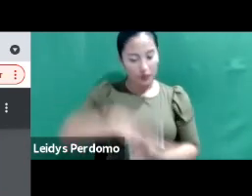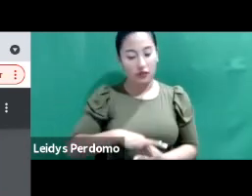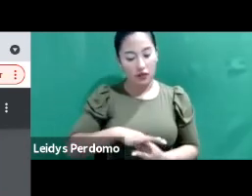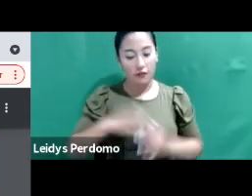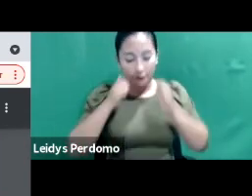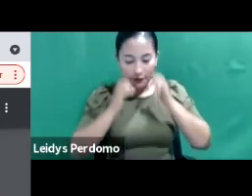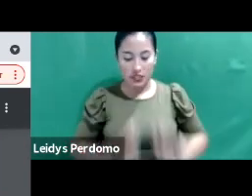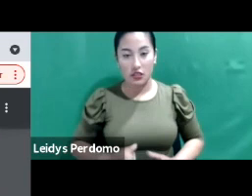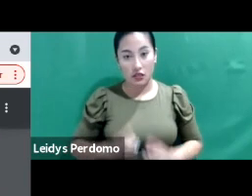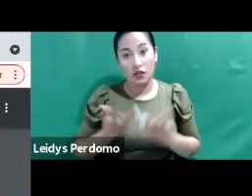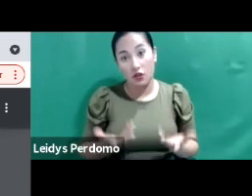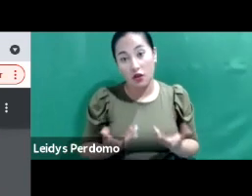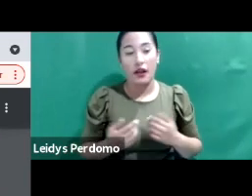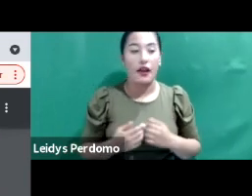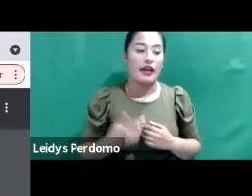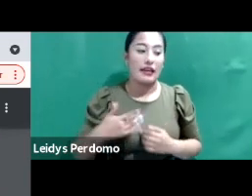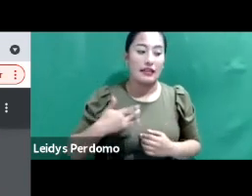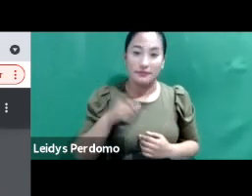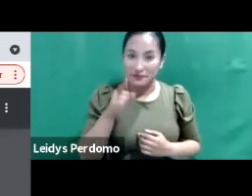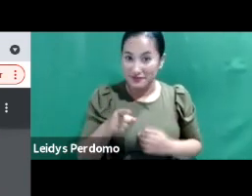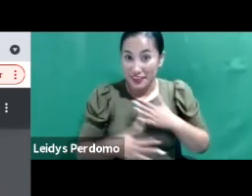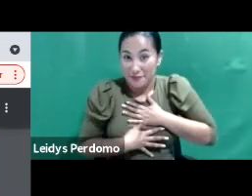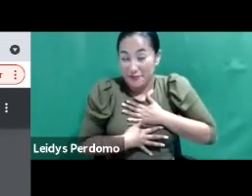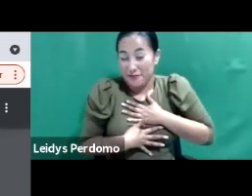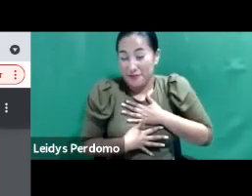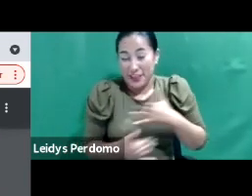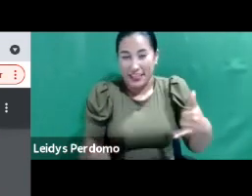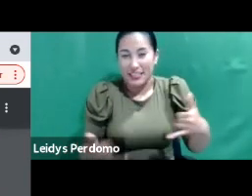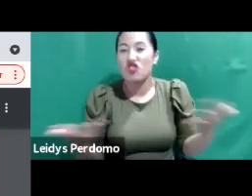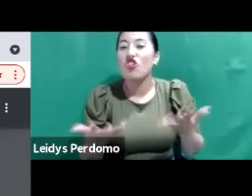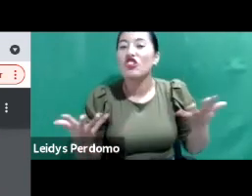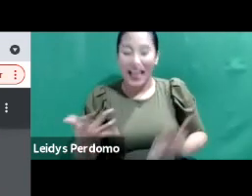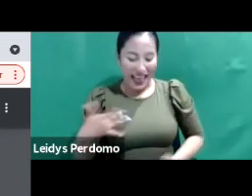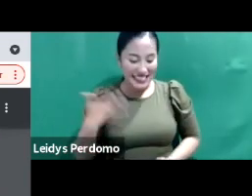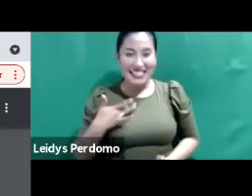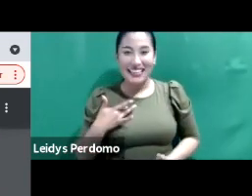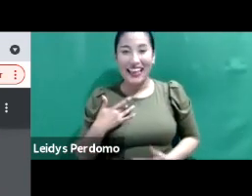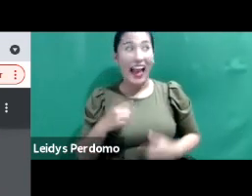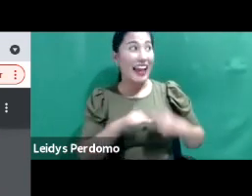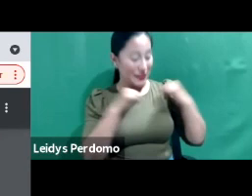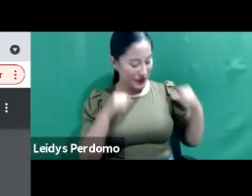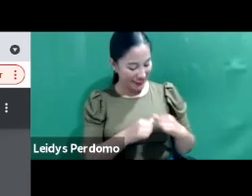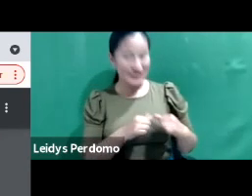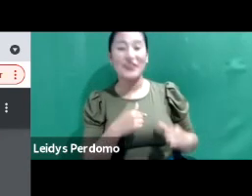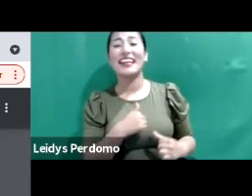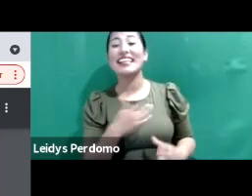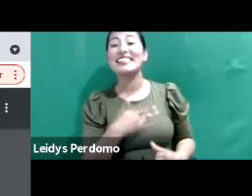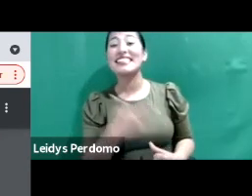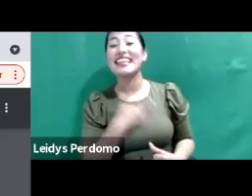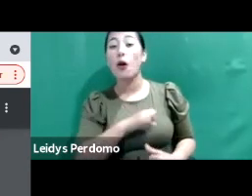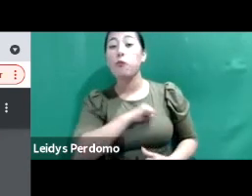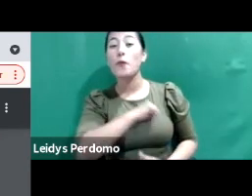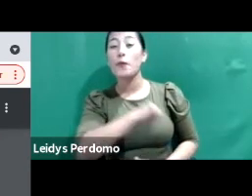términos corporales. Entonces, cuando te sientes feliz, ¿dónde sientes esa felicidad? No, en el corazón, como que siento que se me acelera